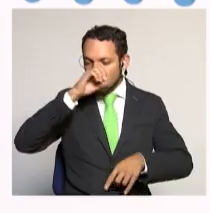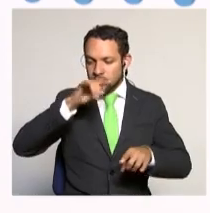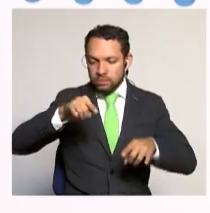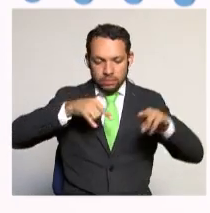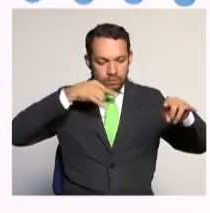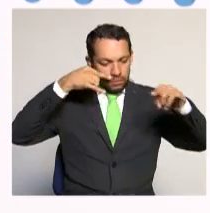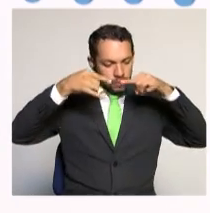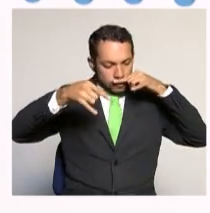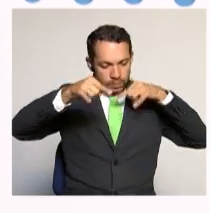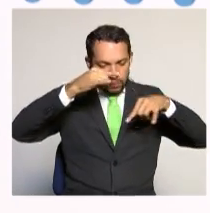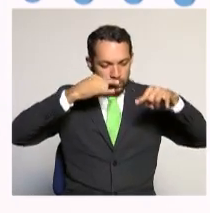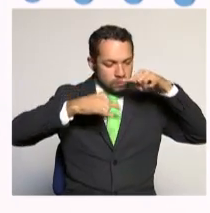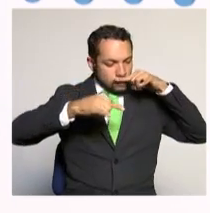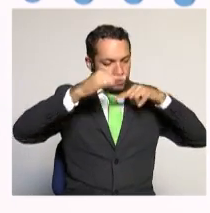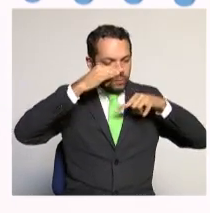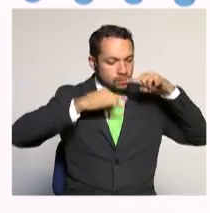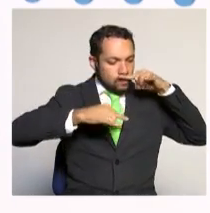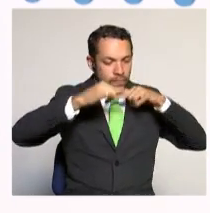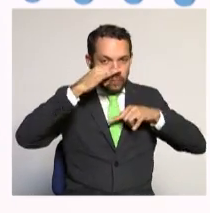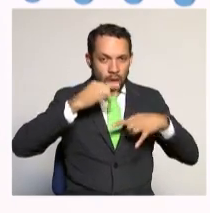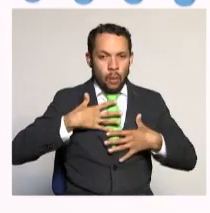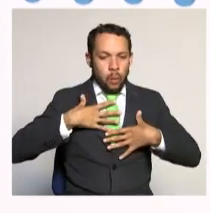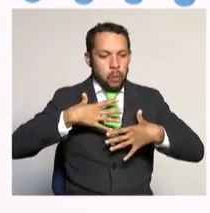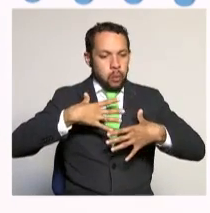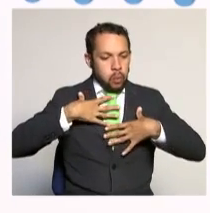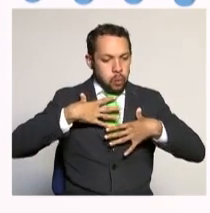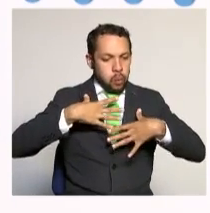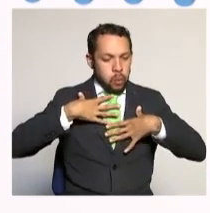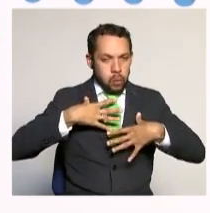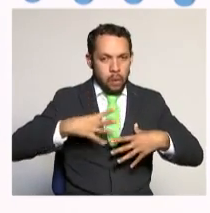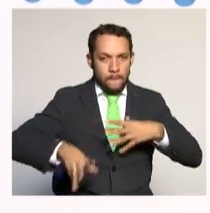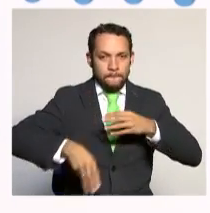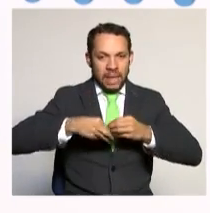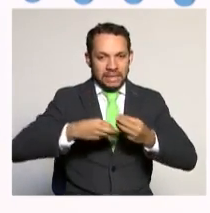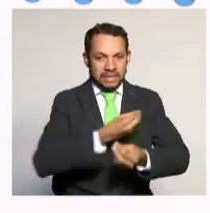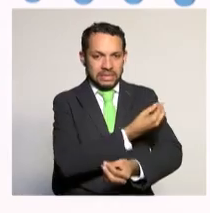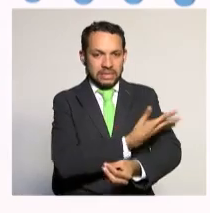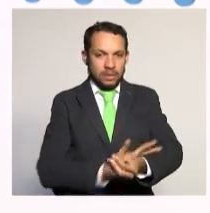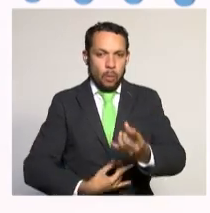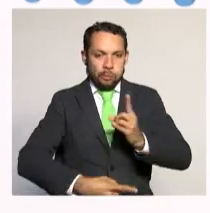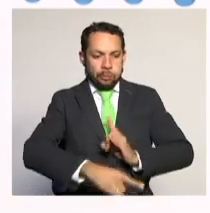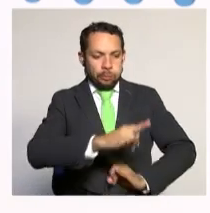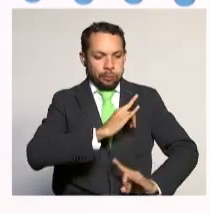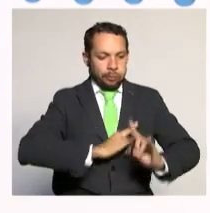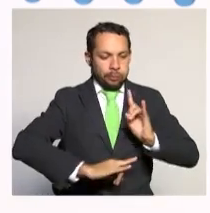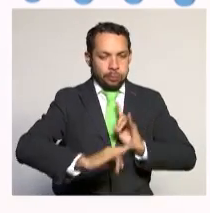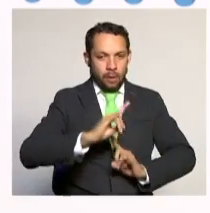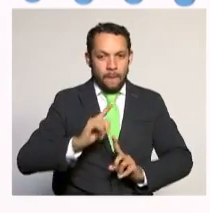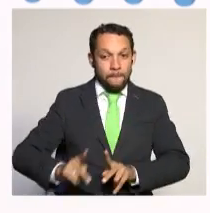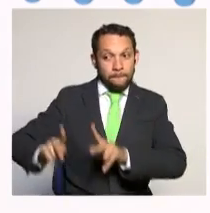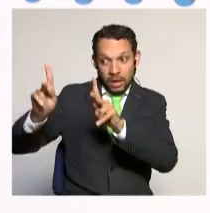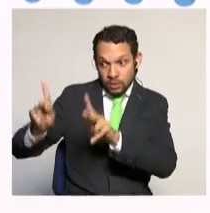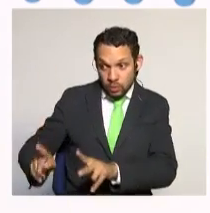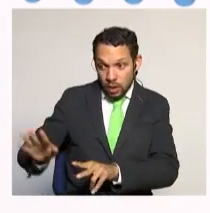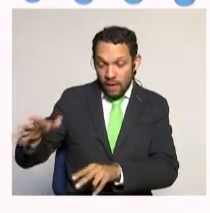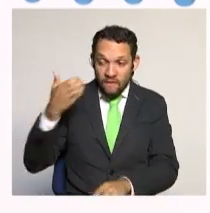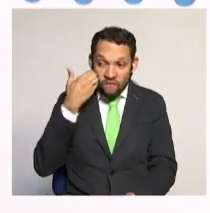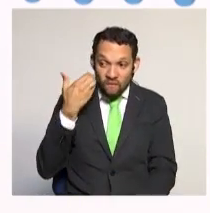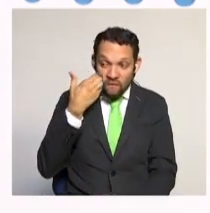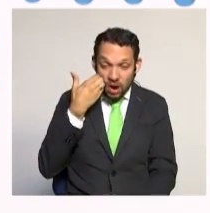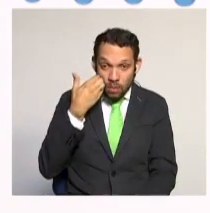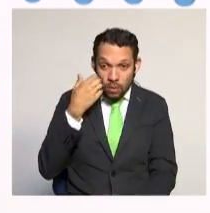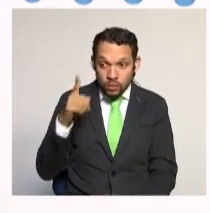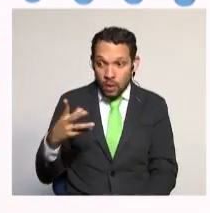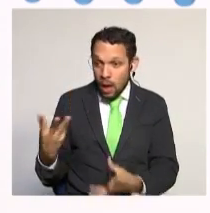Ese oxígeno lo captamos, va a los pulmones, de ahí pasa a la circulación. Si la persona con enfermedad de Alzheimer no